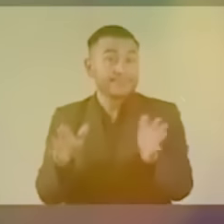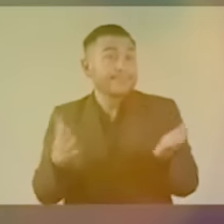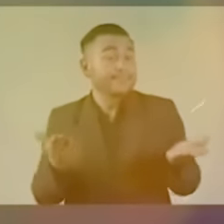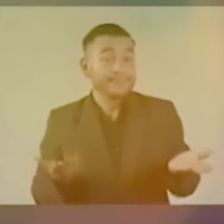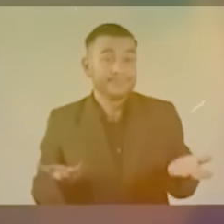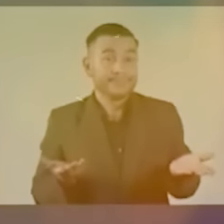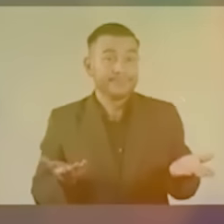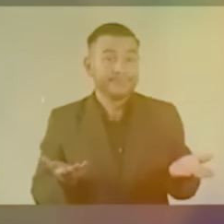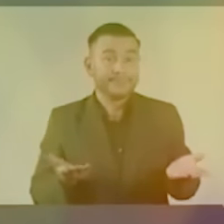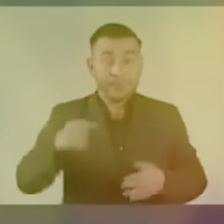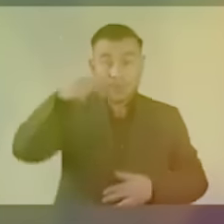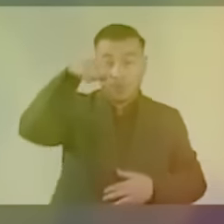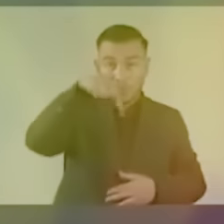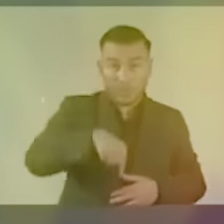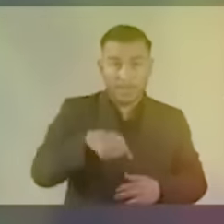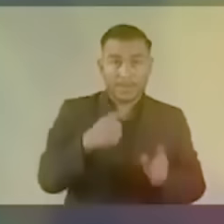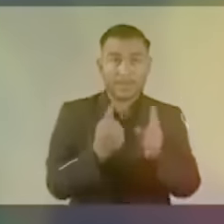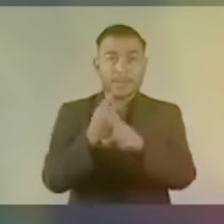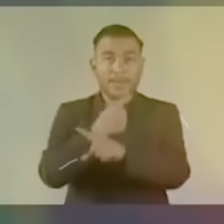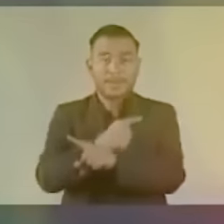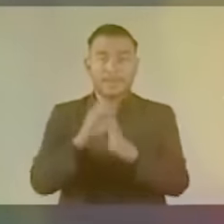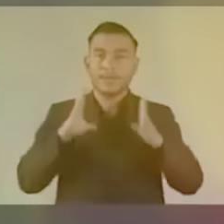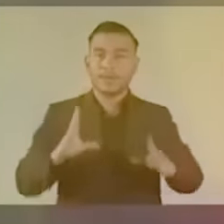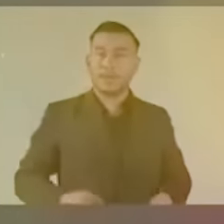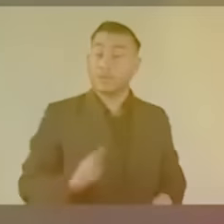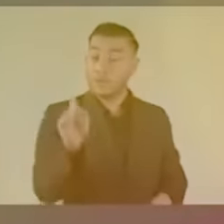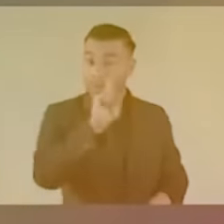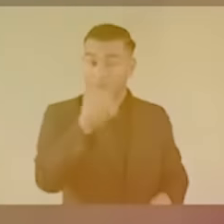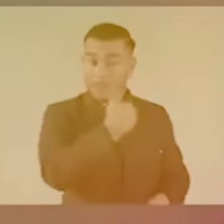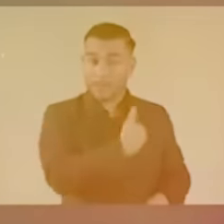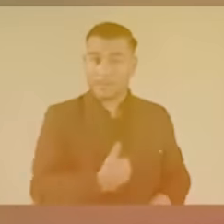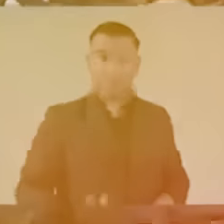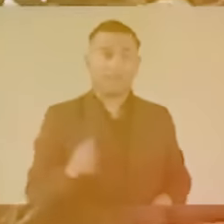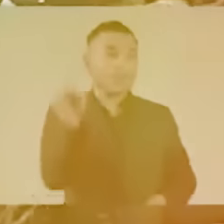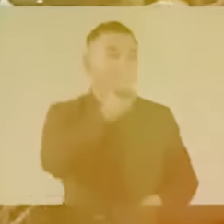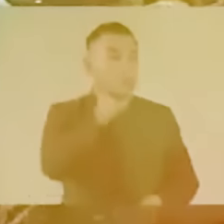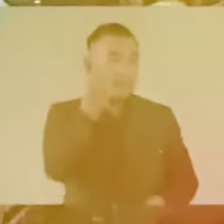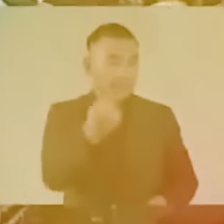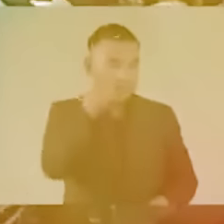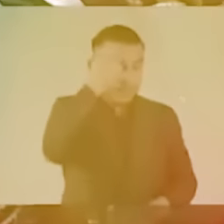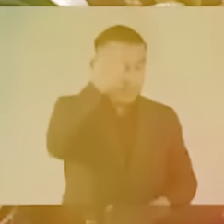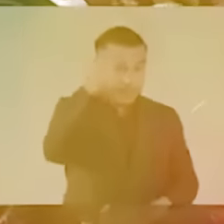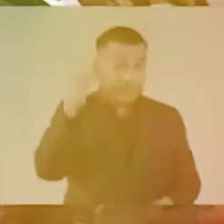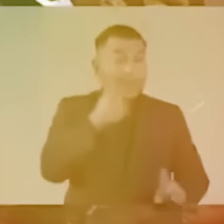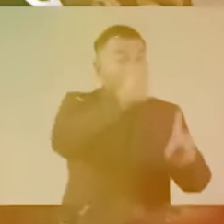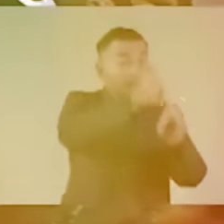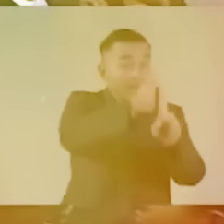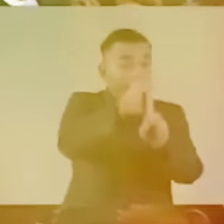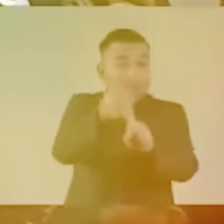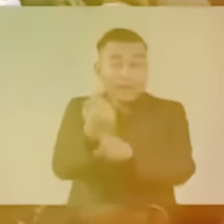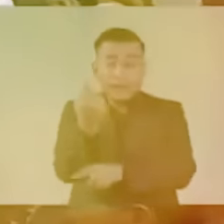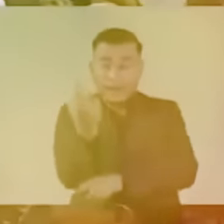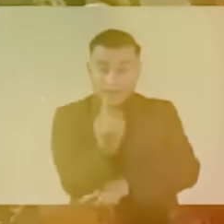La diferencia es que esta vez el cambio no vendrá de un presidente, no vendrá de un político, el cambio vendrá de cada uno de